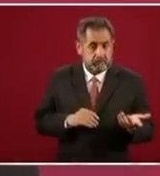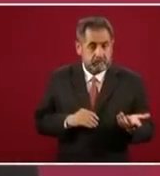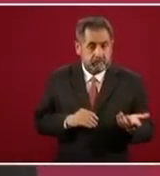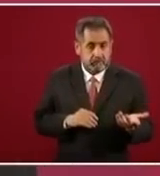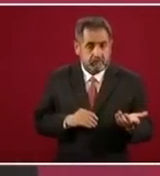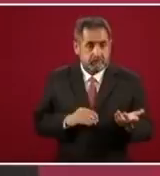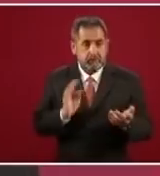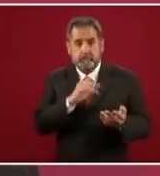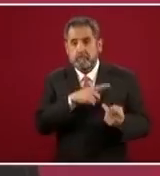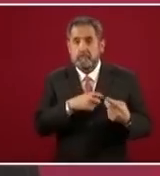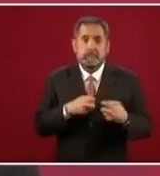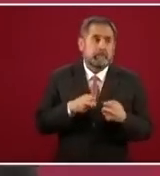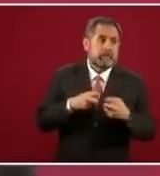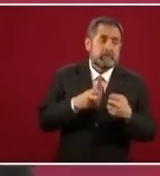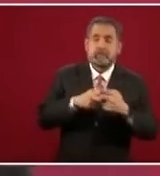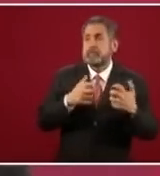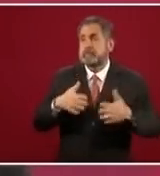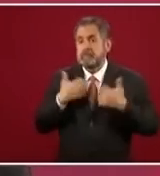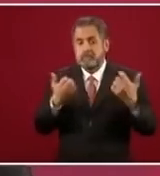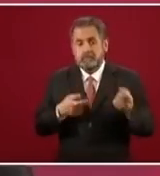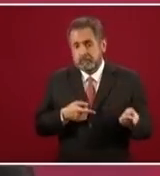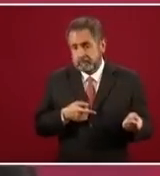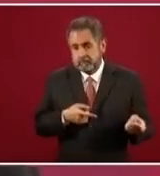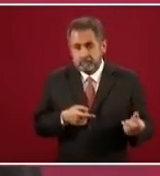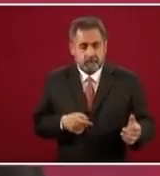de nerviosismo,